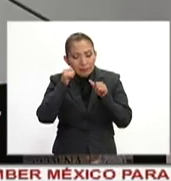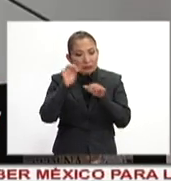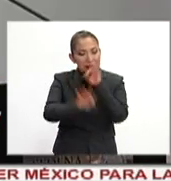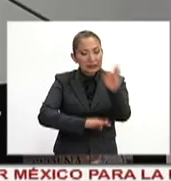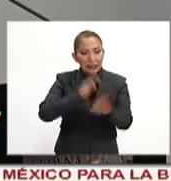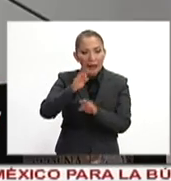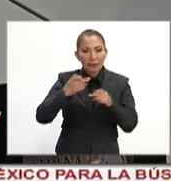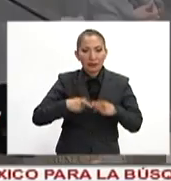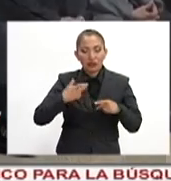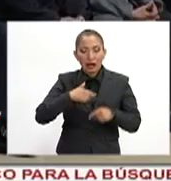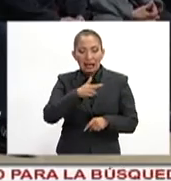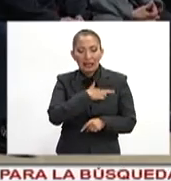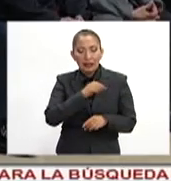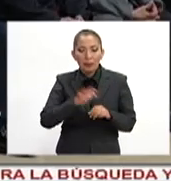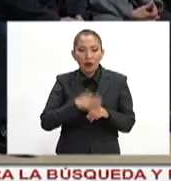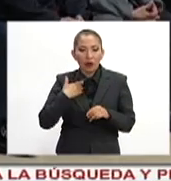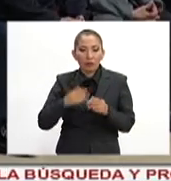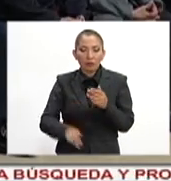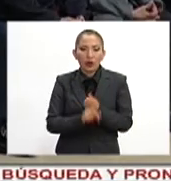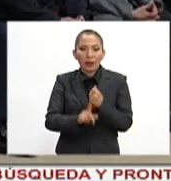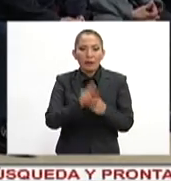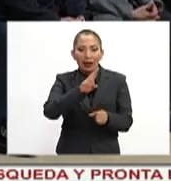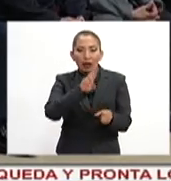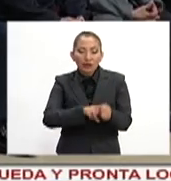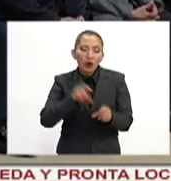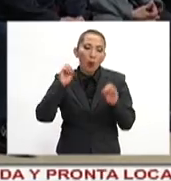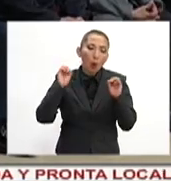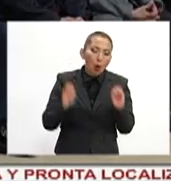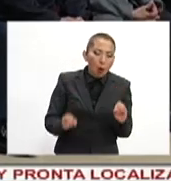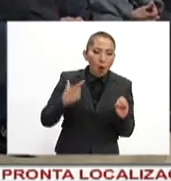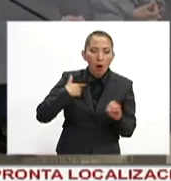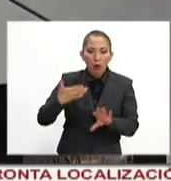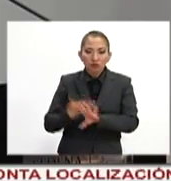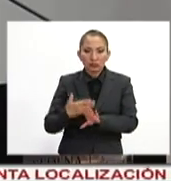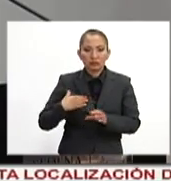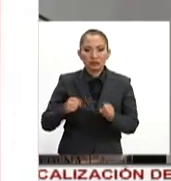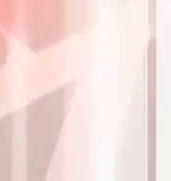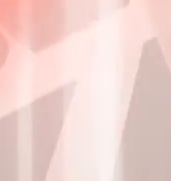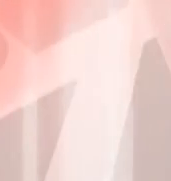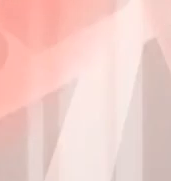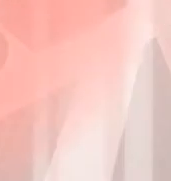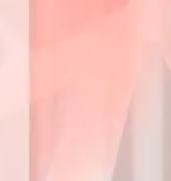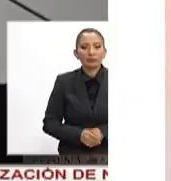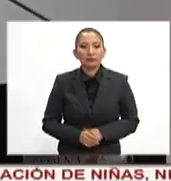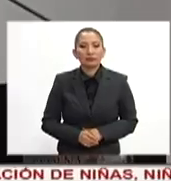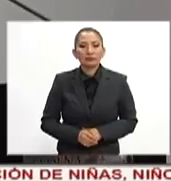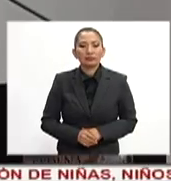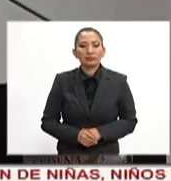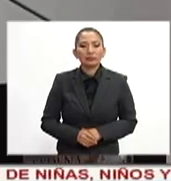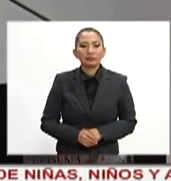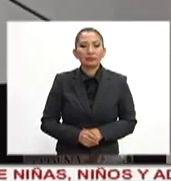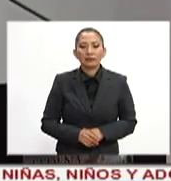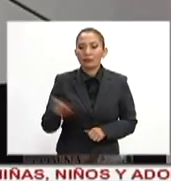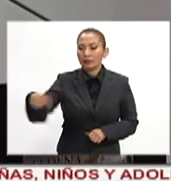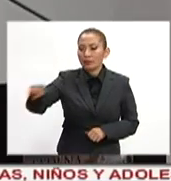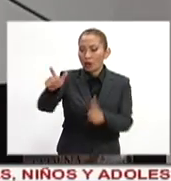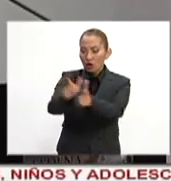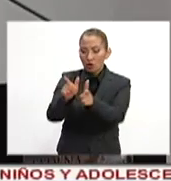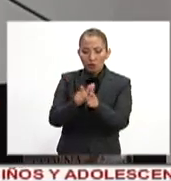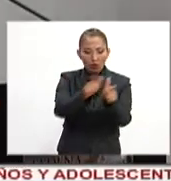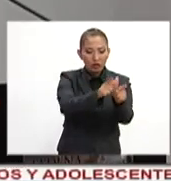víctimas del crimen por desastre natural o por atentados. rescate para tropas de